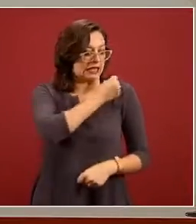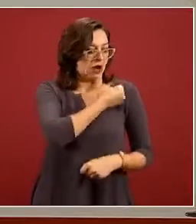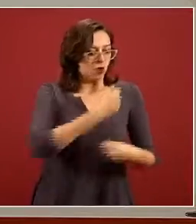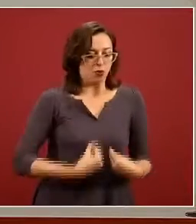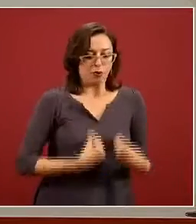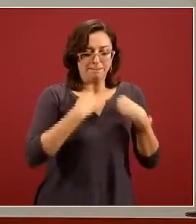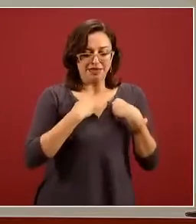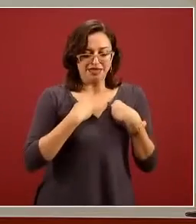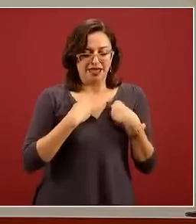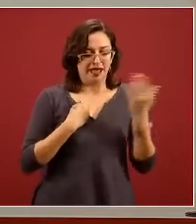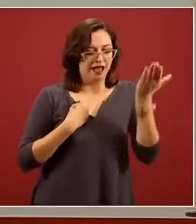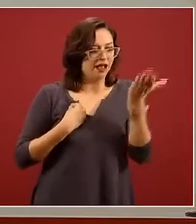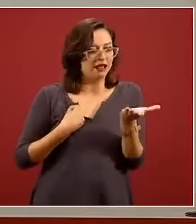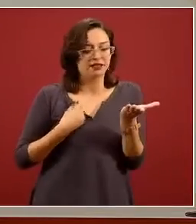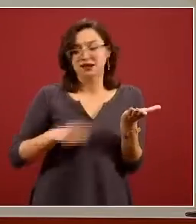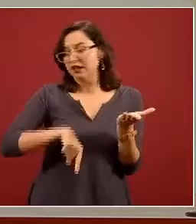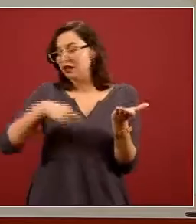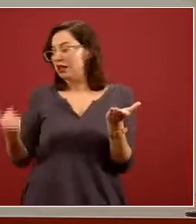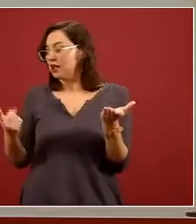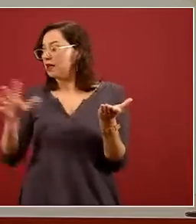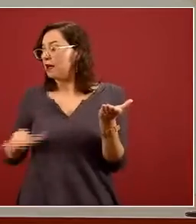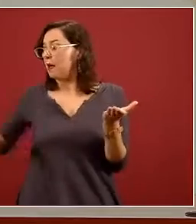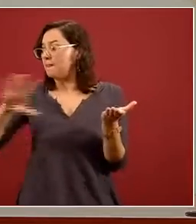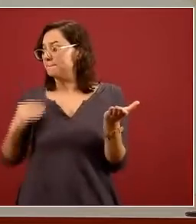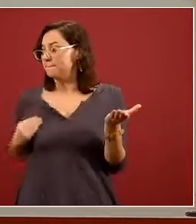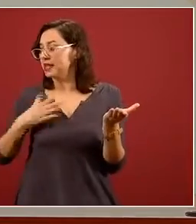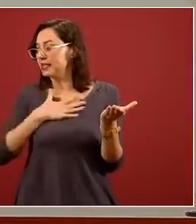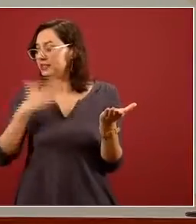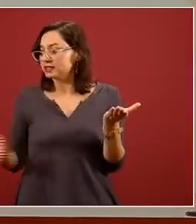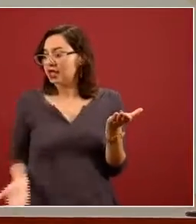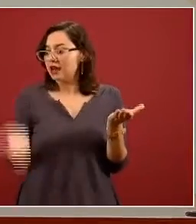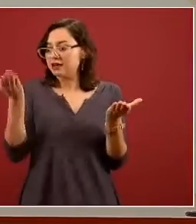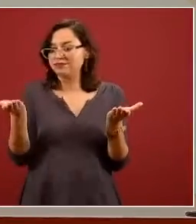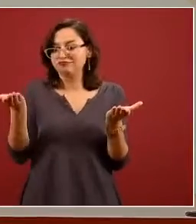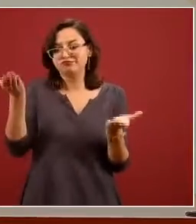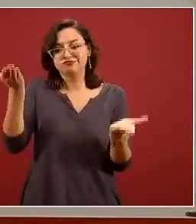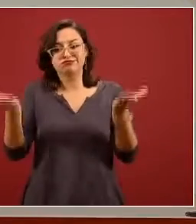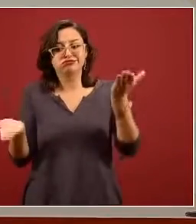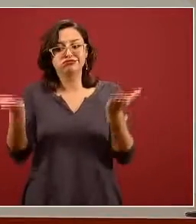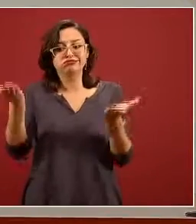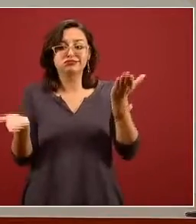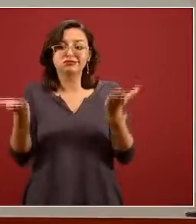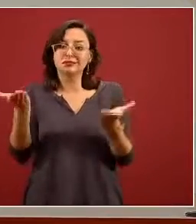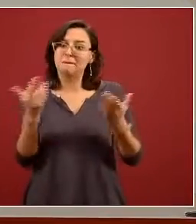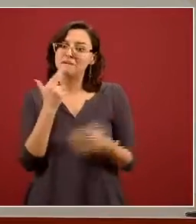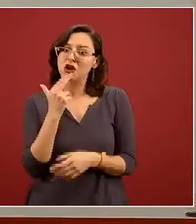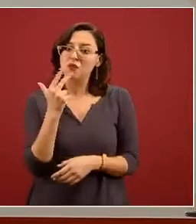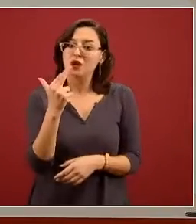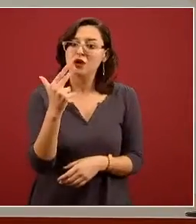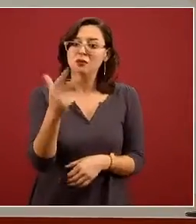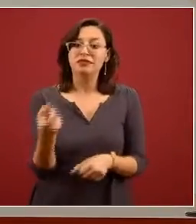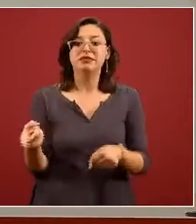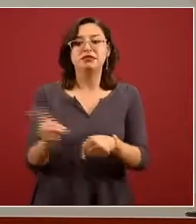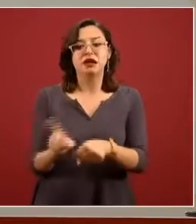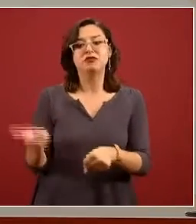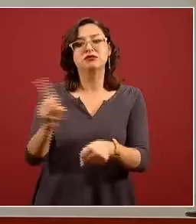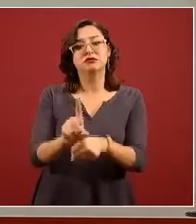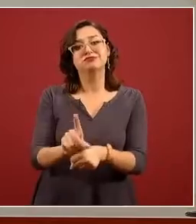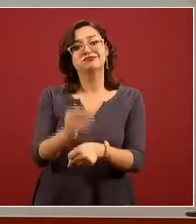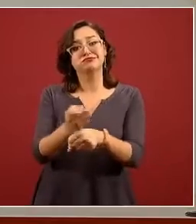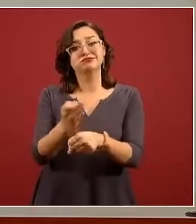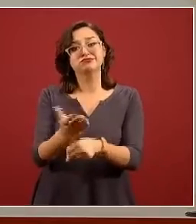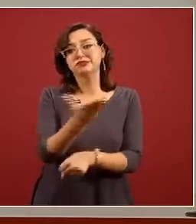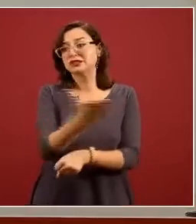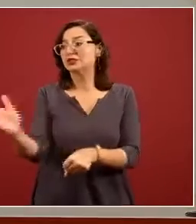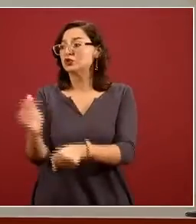el bienestar sea el más apropiado posible, todos los días. Y agradezco mucho a todos quienes sufren esta